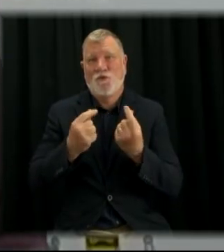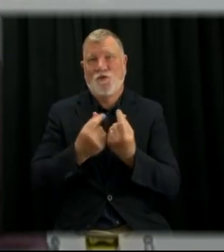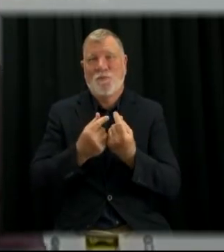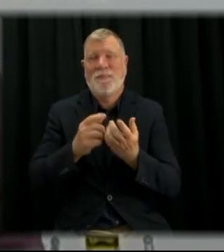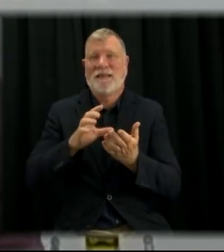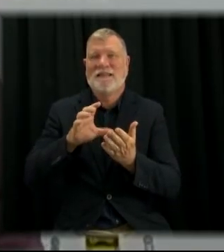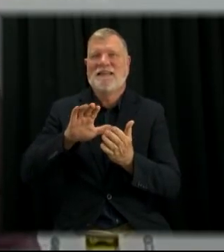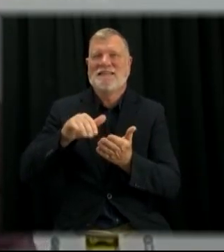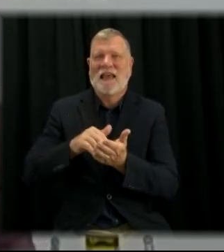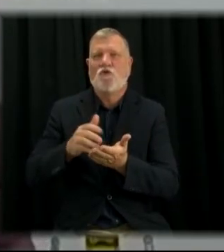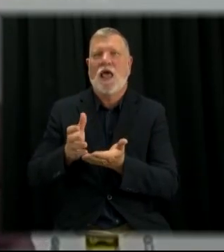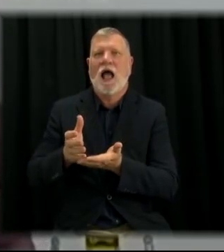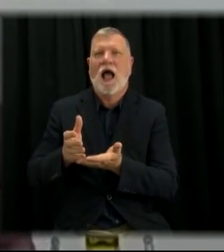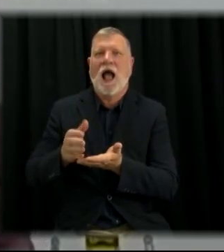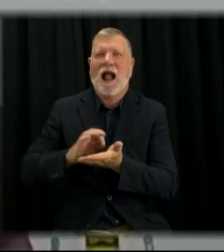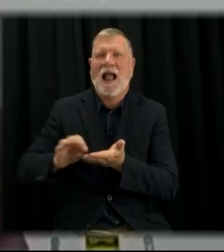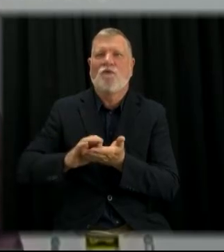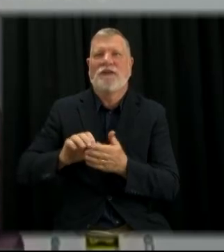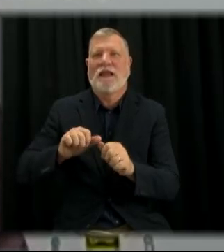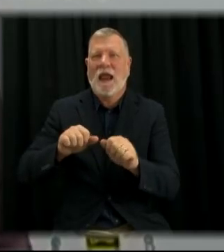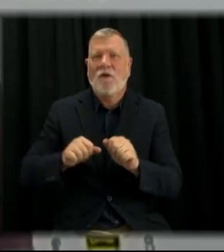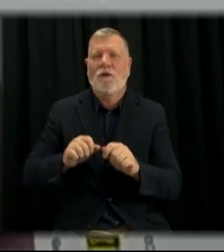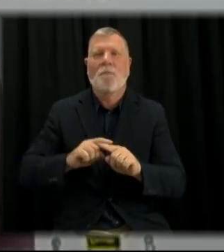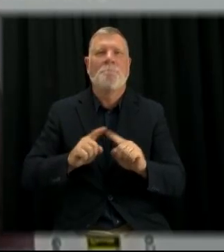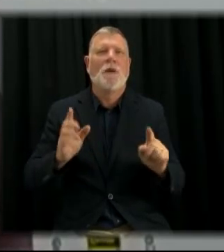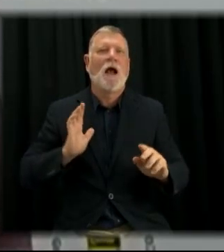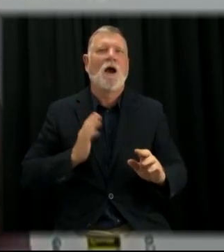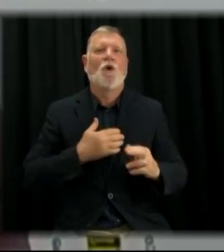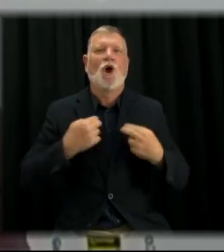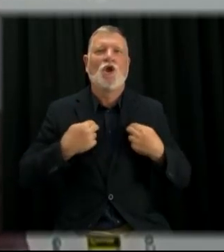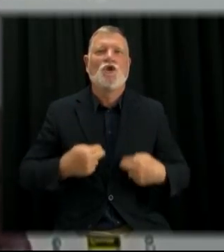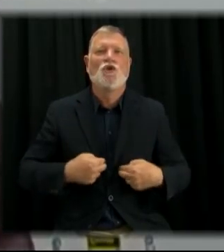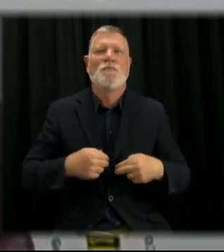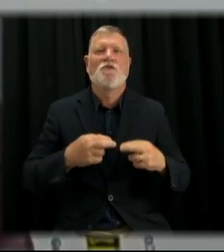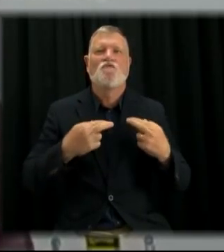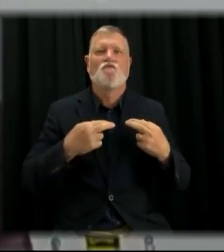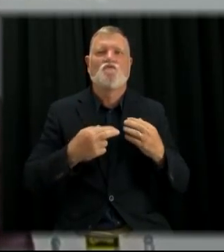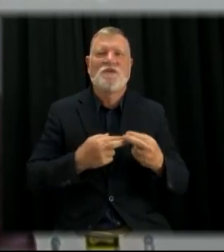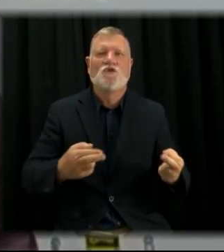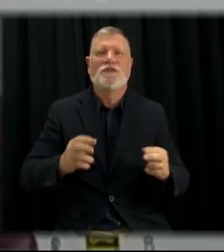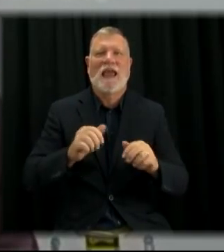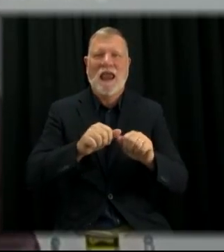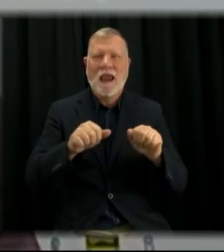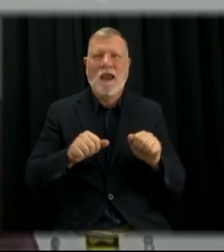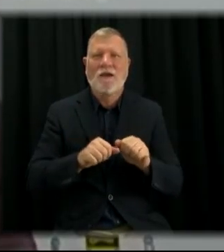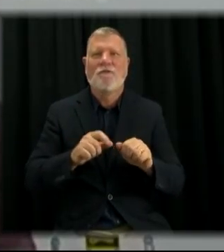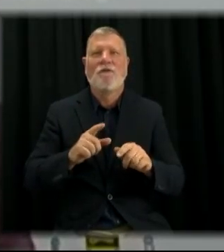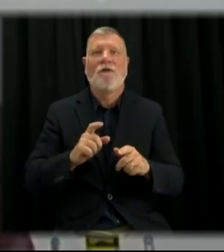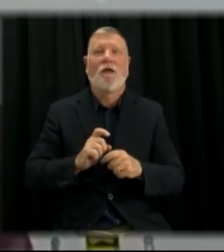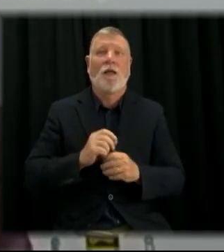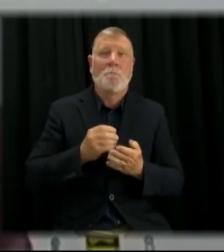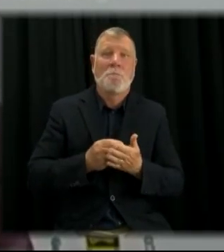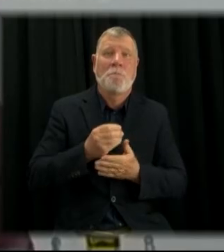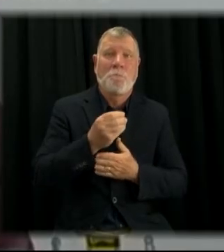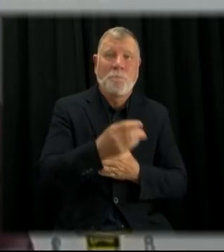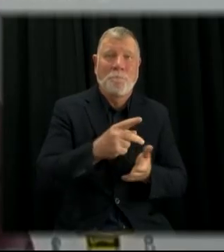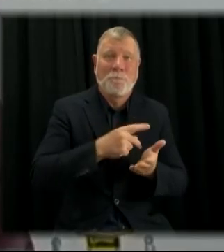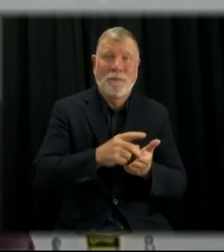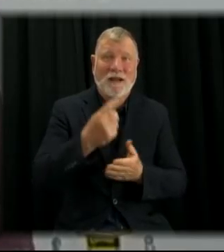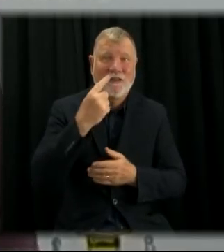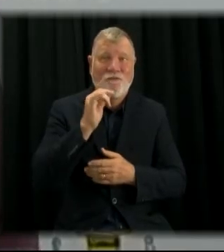formar parte del área de contabilidad central. Sin embargo, nuestra área de recursos humanos o para